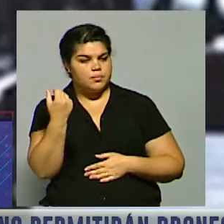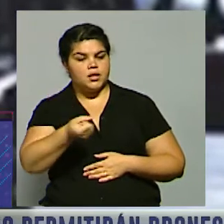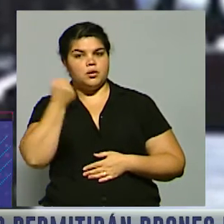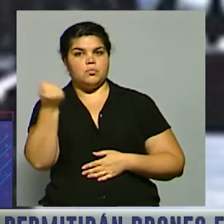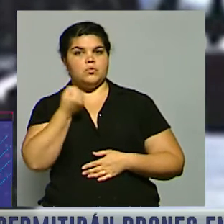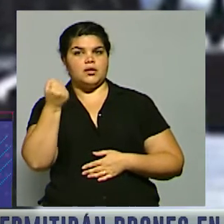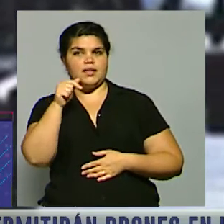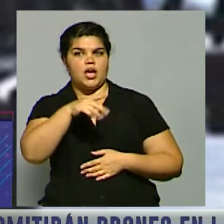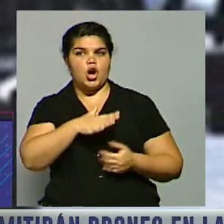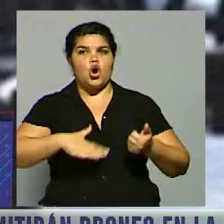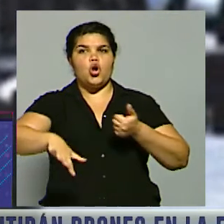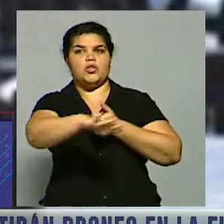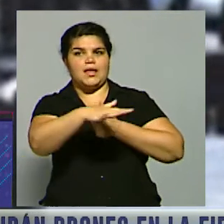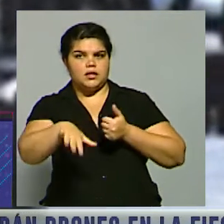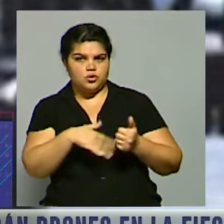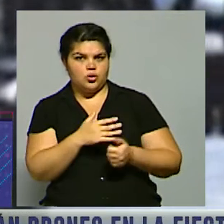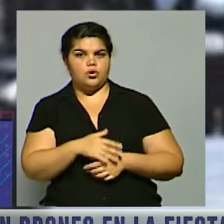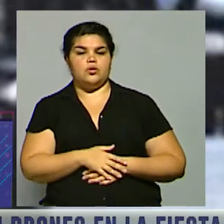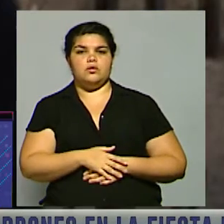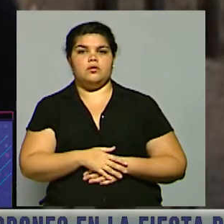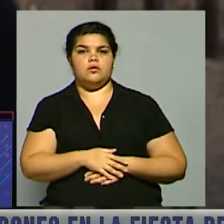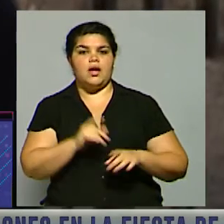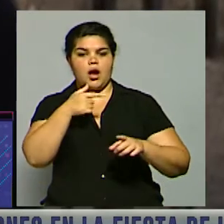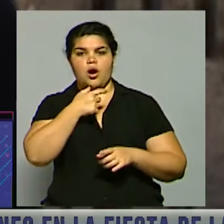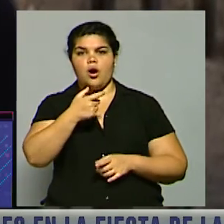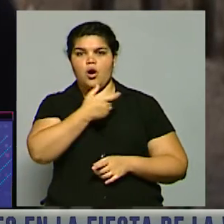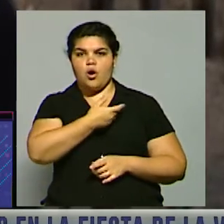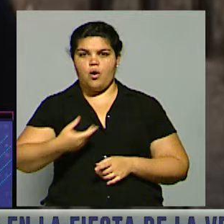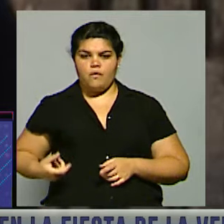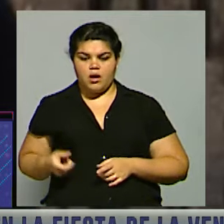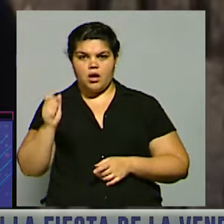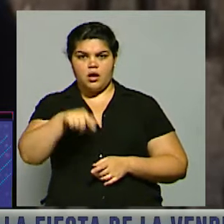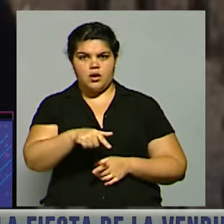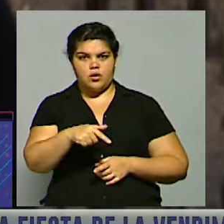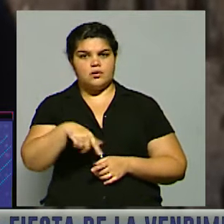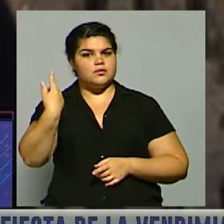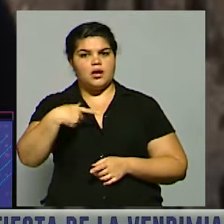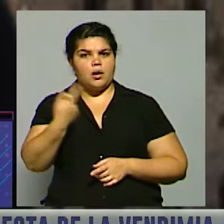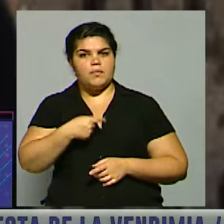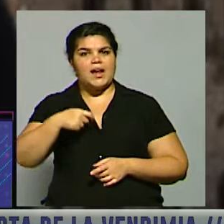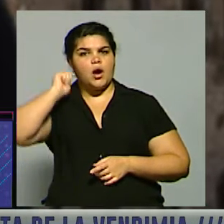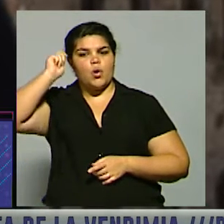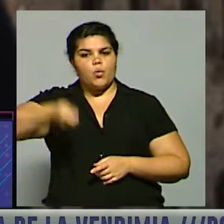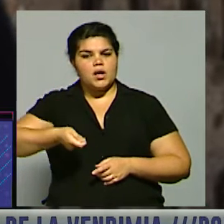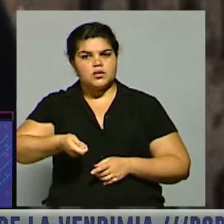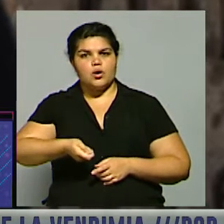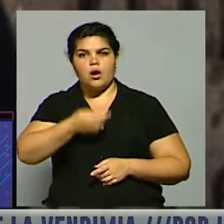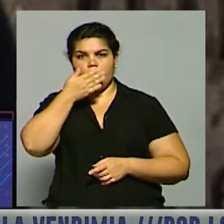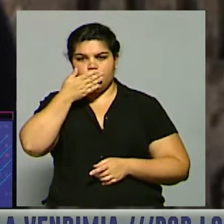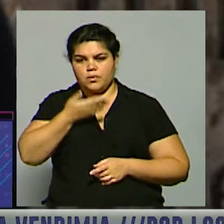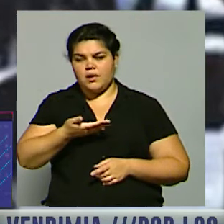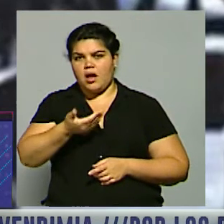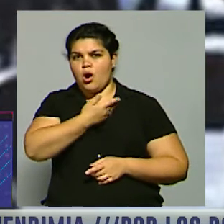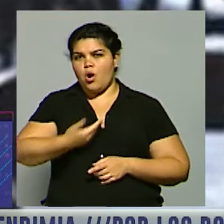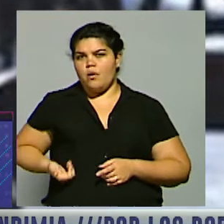de contexto. El gobierno actual, la verdad es que le ha quitado recursos a todos los juicios de lesa humanidad, en el sentido de que